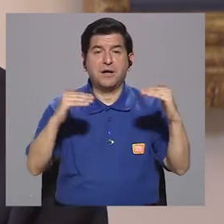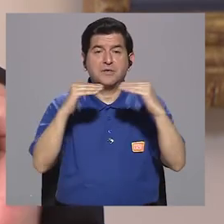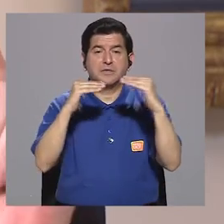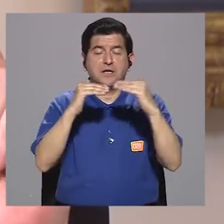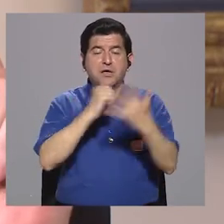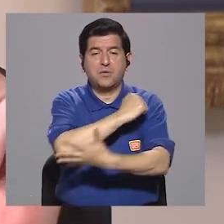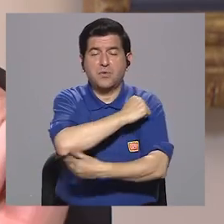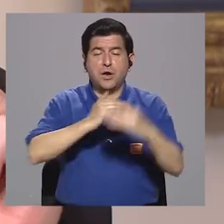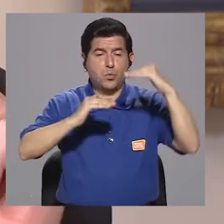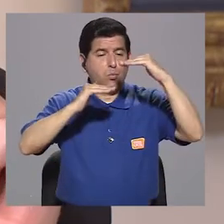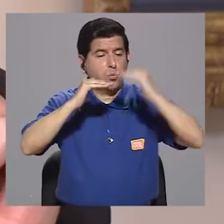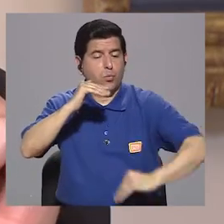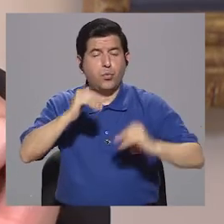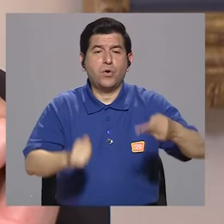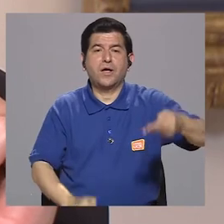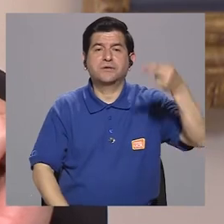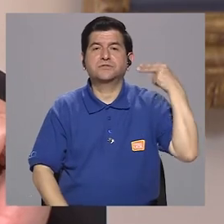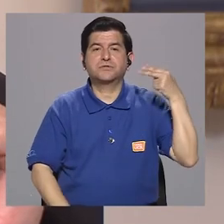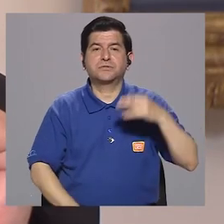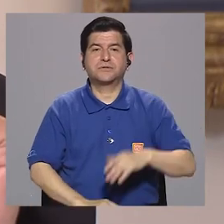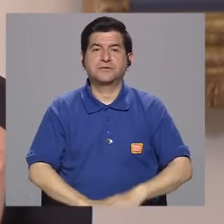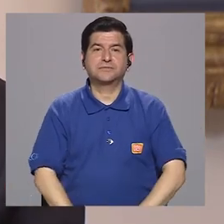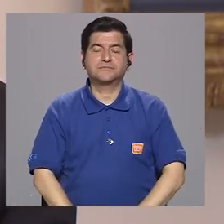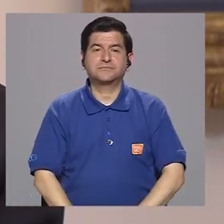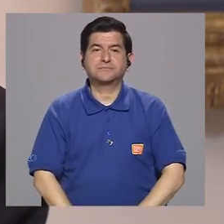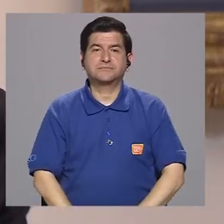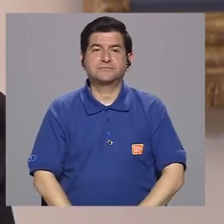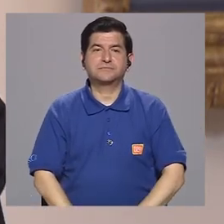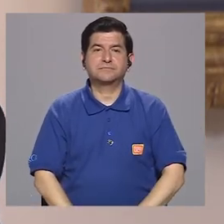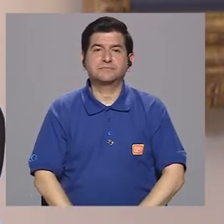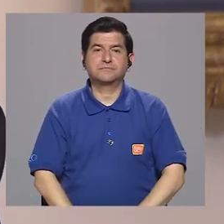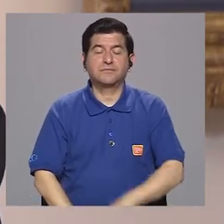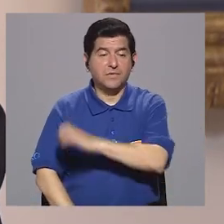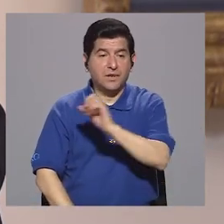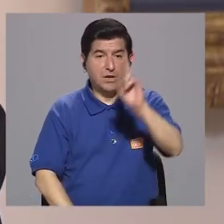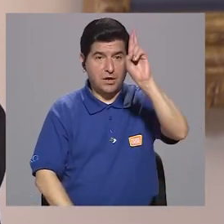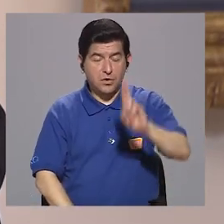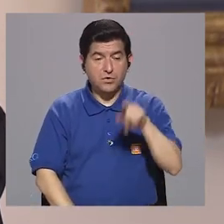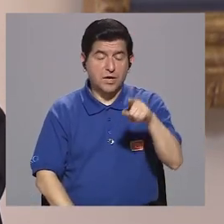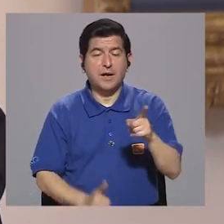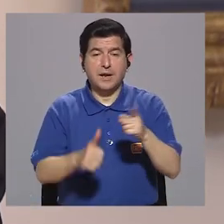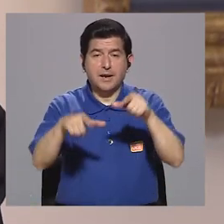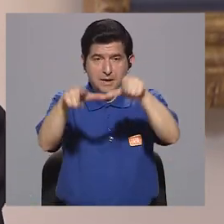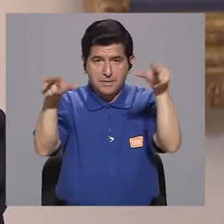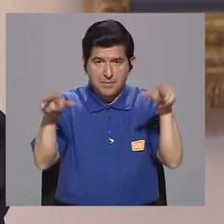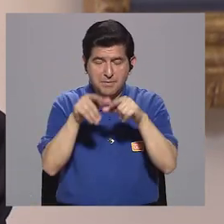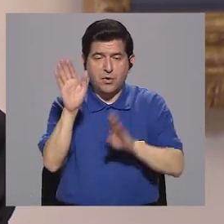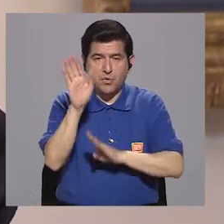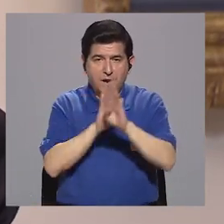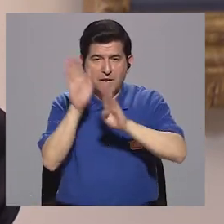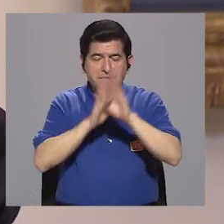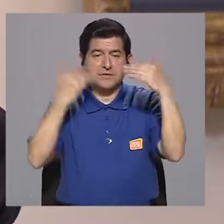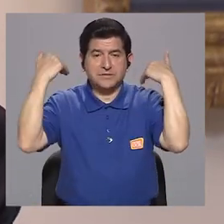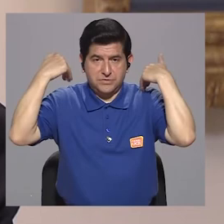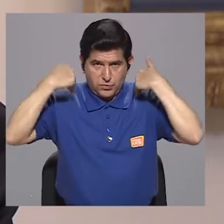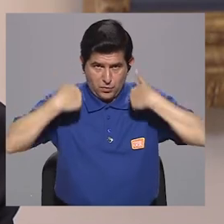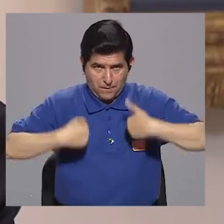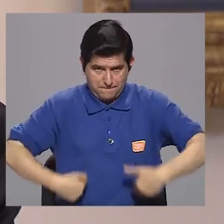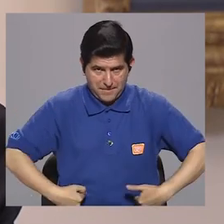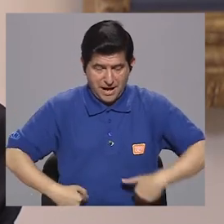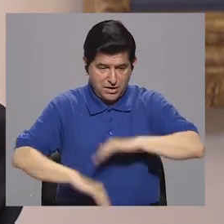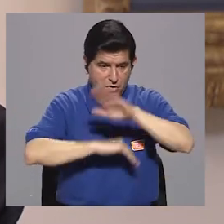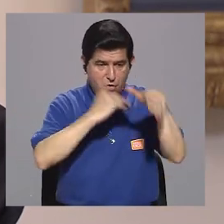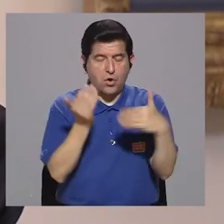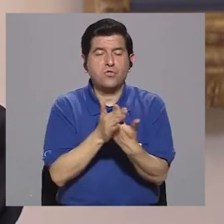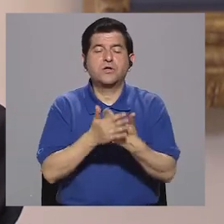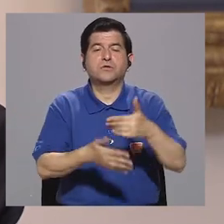niveles de pobreza más bajos de la historia y que colocamos a Costa Rica en el primer lugar de desarrollo humano de